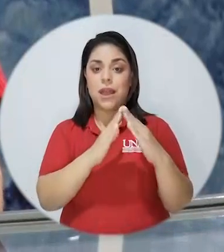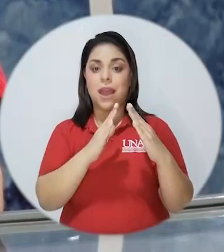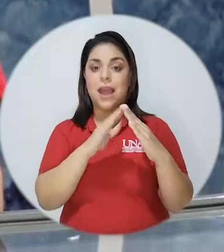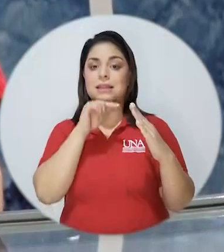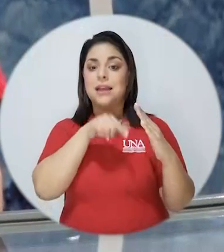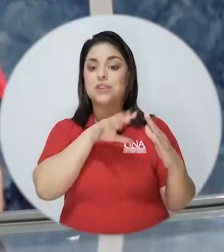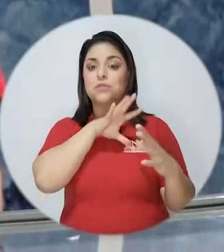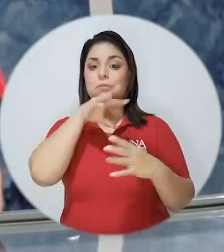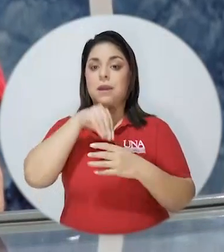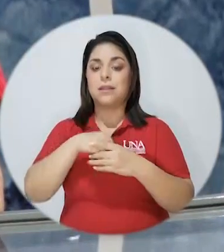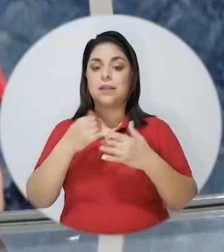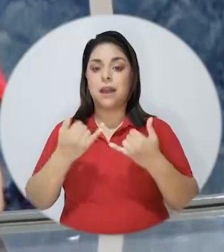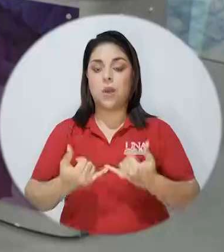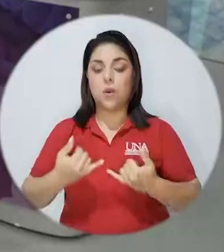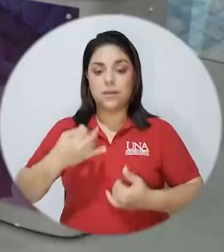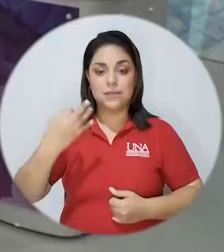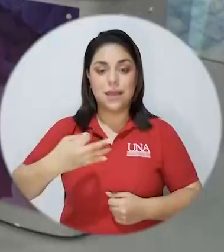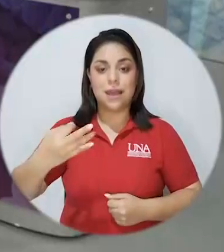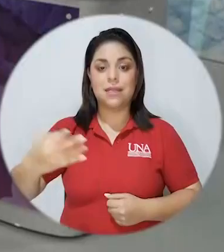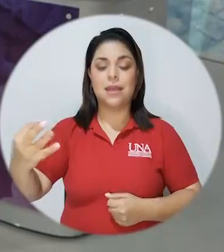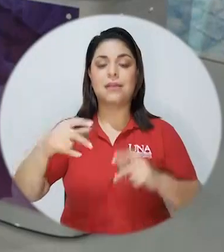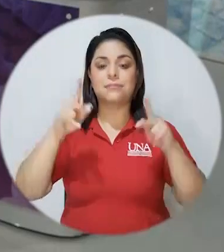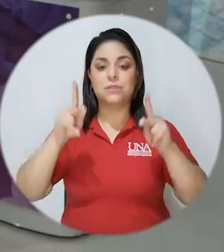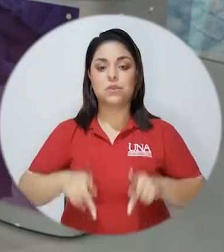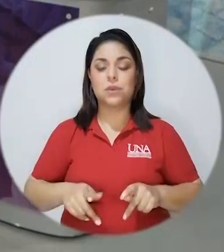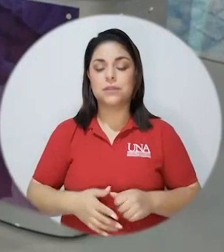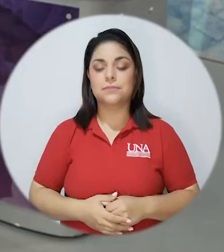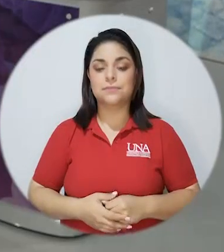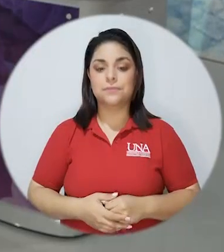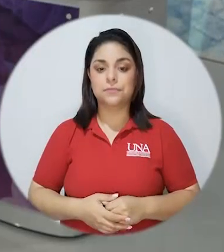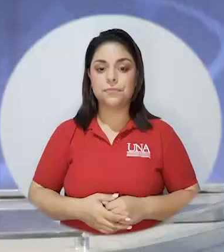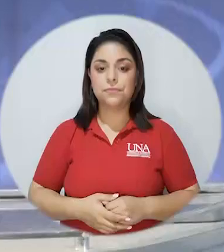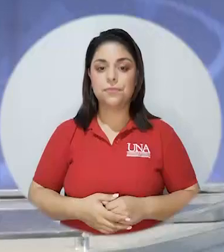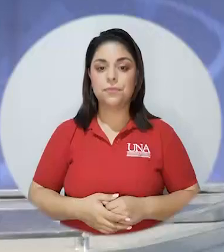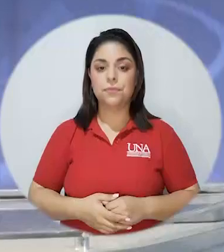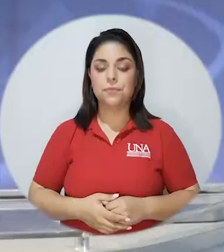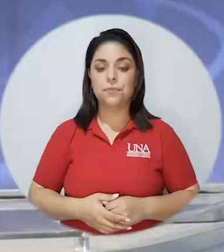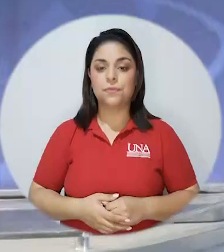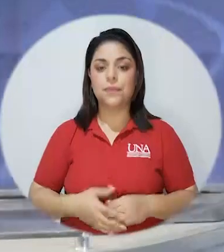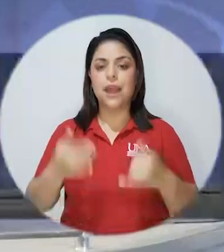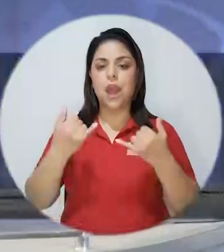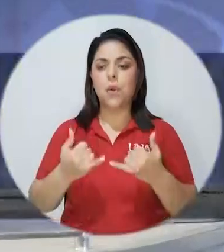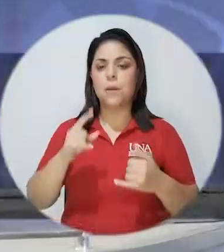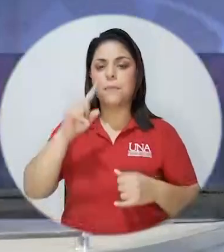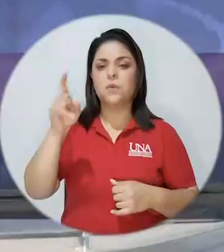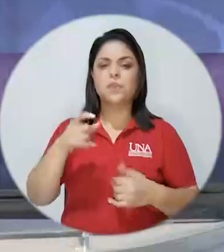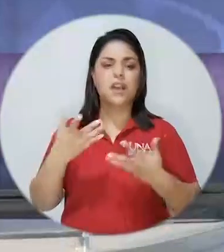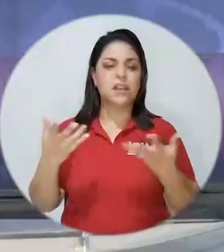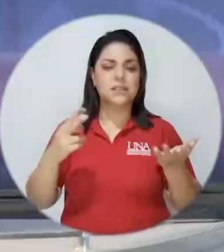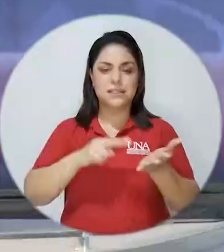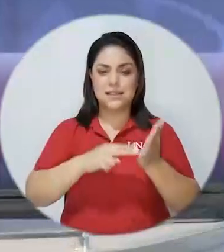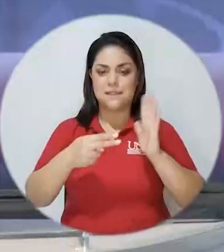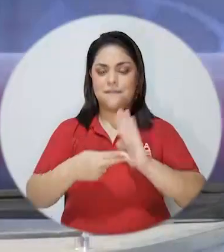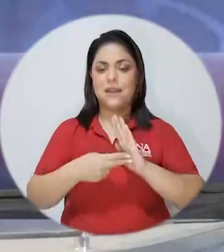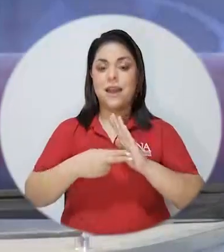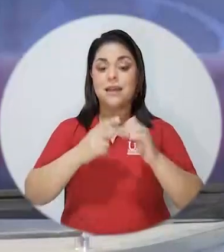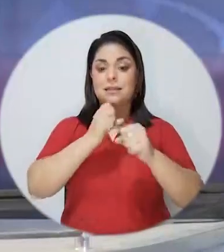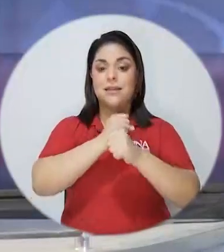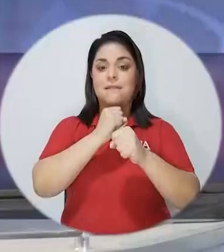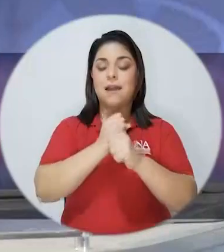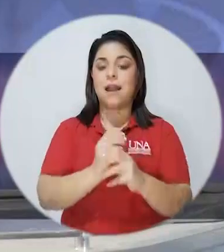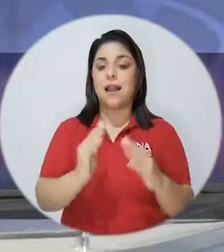parte del día a día de las personas. Ahora, ¿qué entendemos exactamente por teletrabajo? ¿Cuál